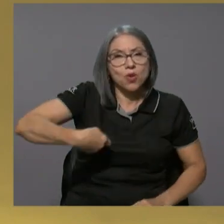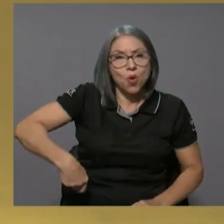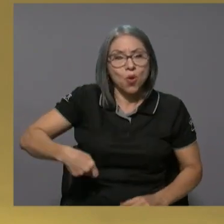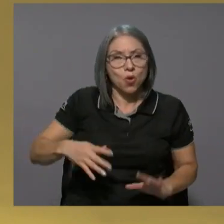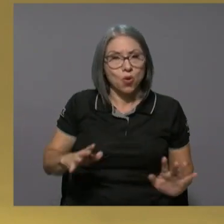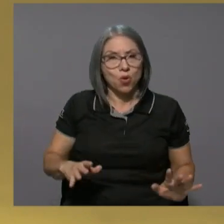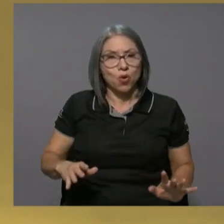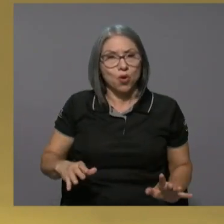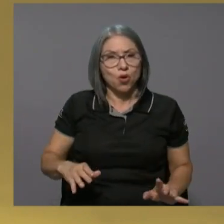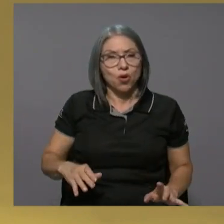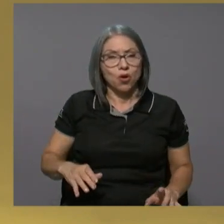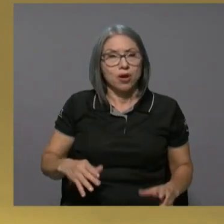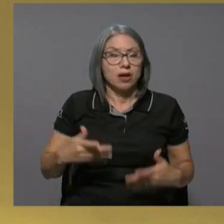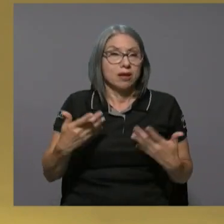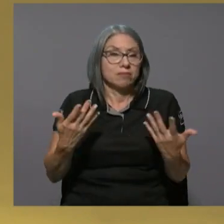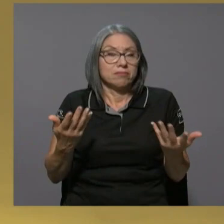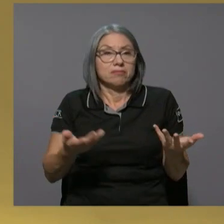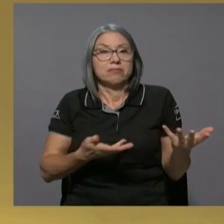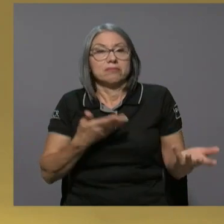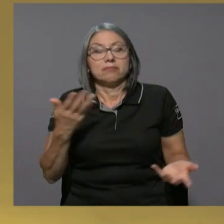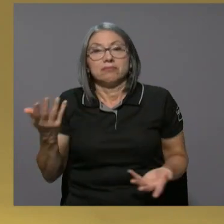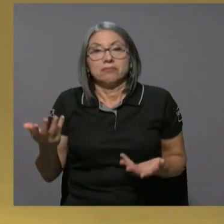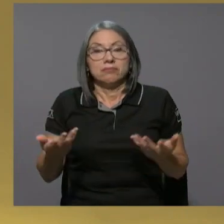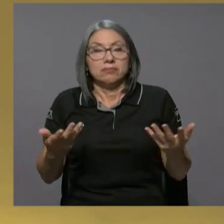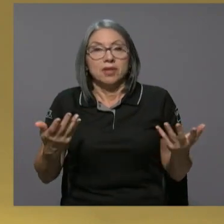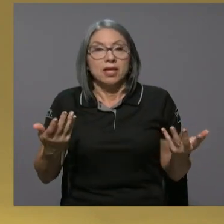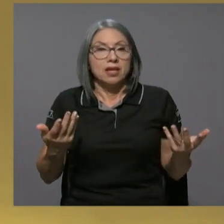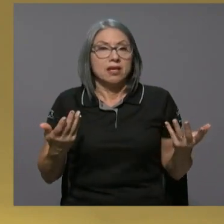en el último año. Uh-huh.